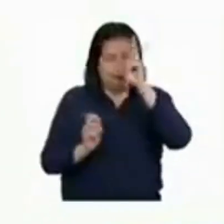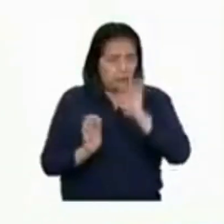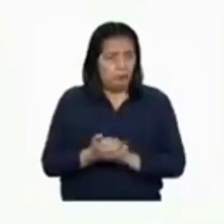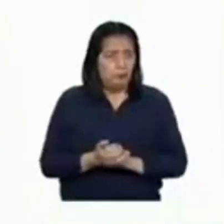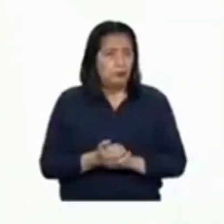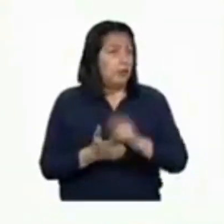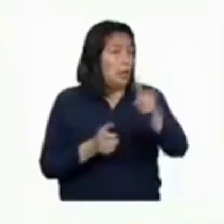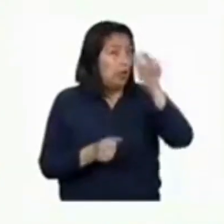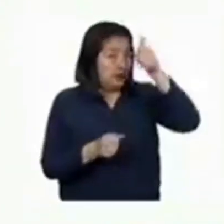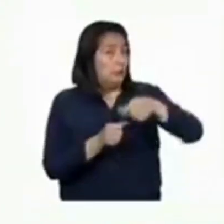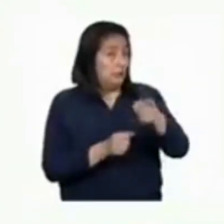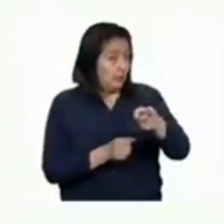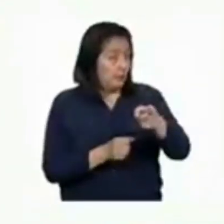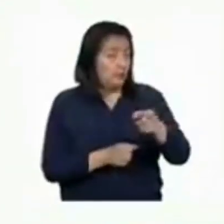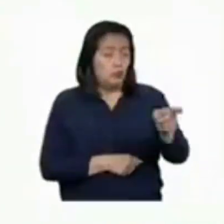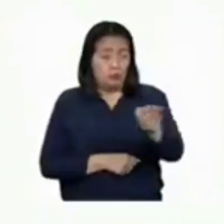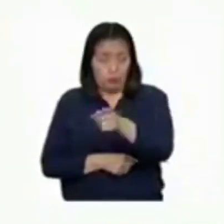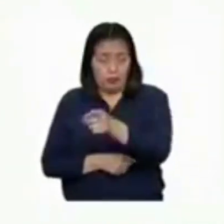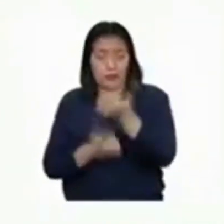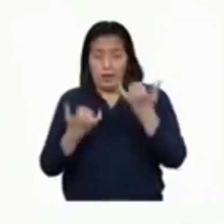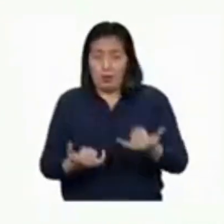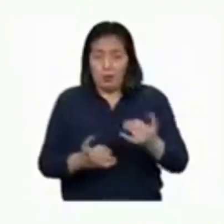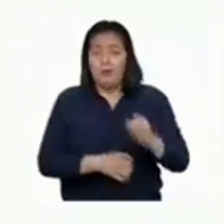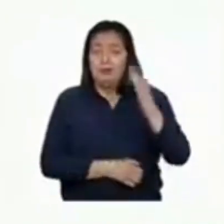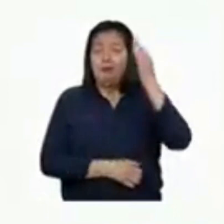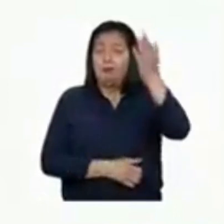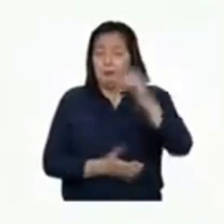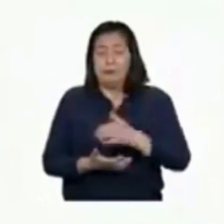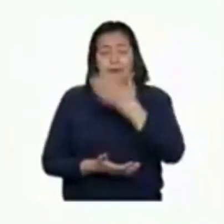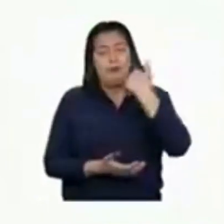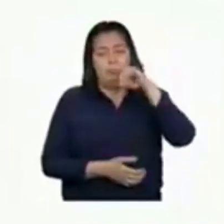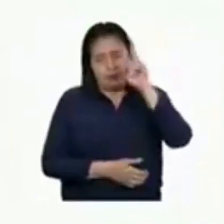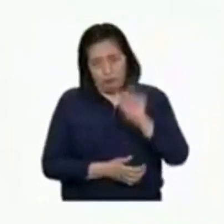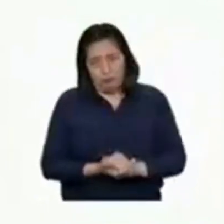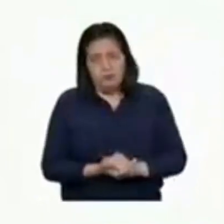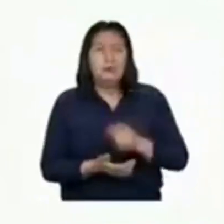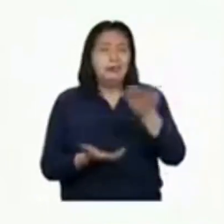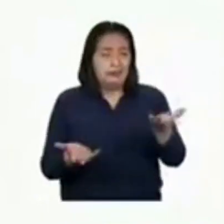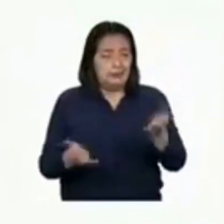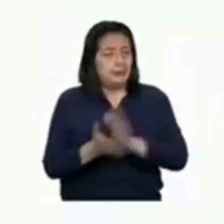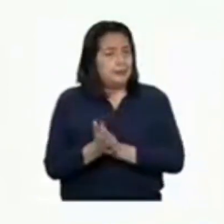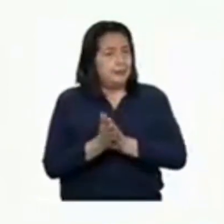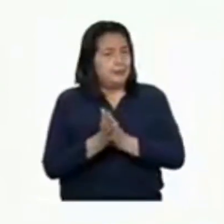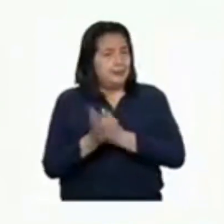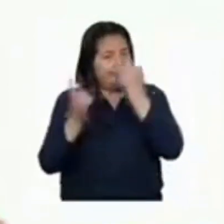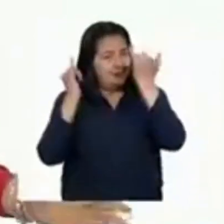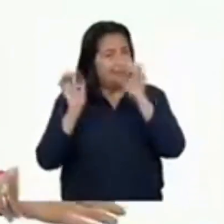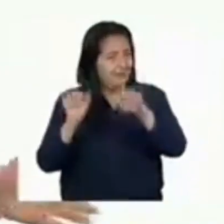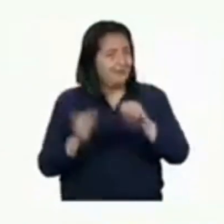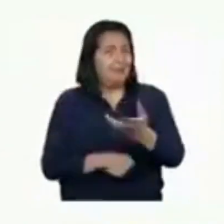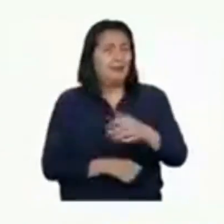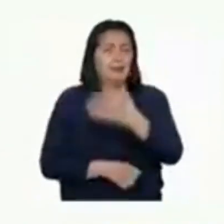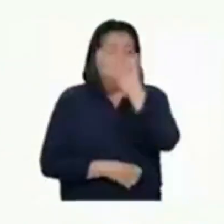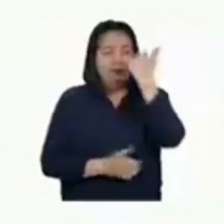patrias. Y recuerda, ustedes son el presente y el futuro para hacer un mejor Perú. Así que a poner las ideas en acción.